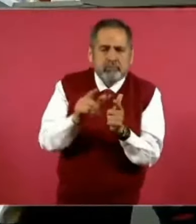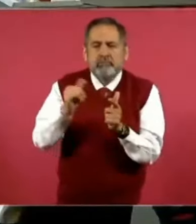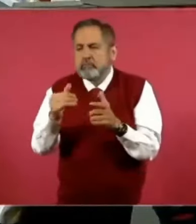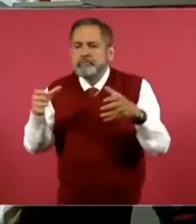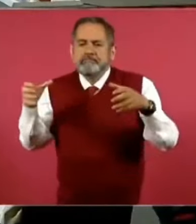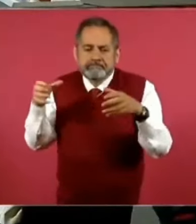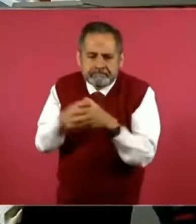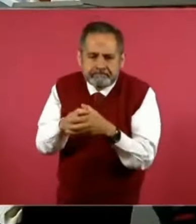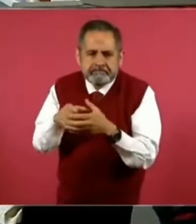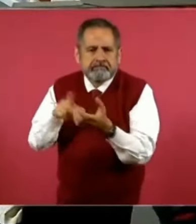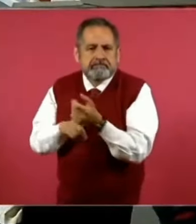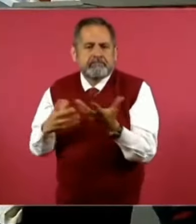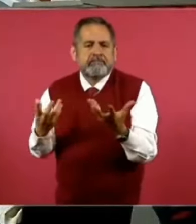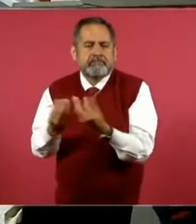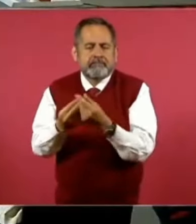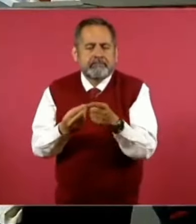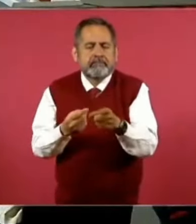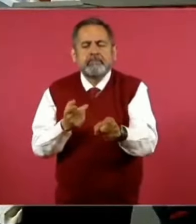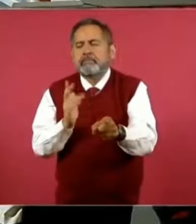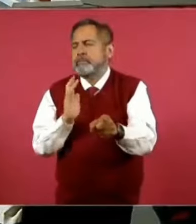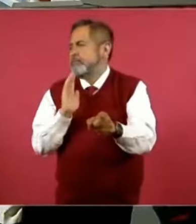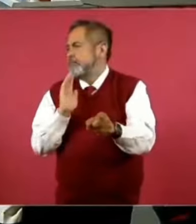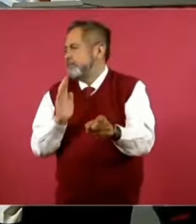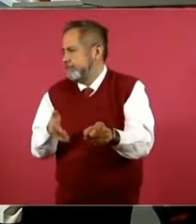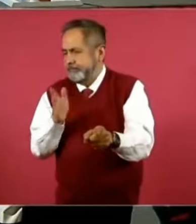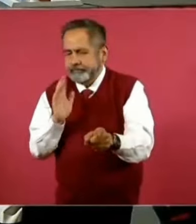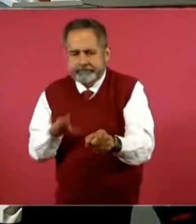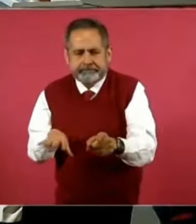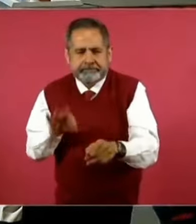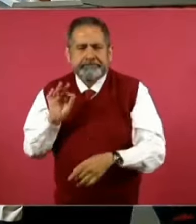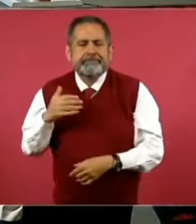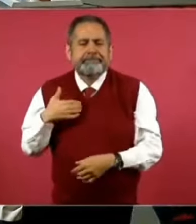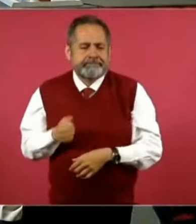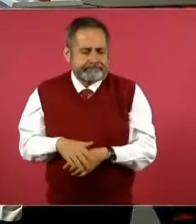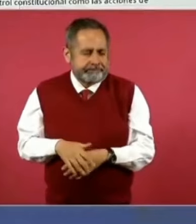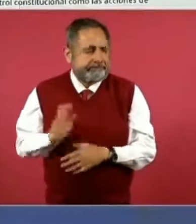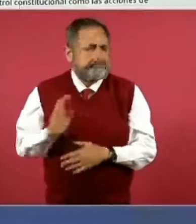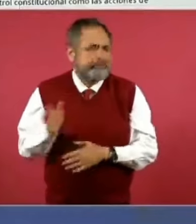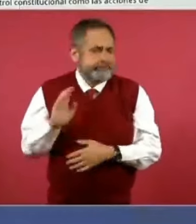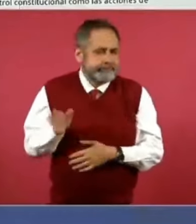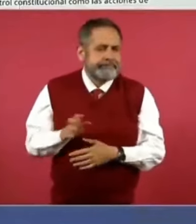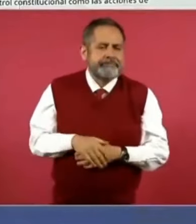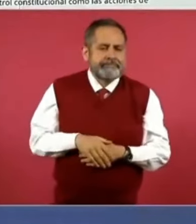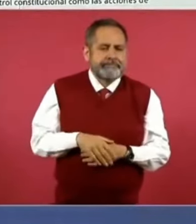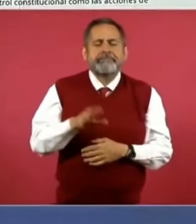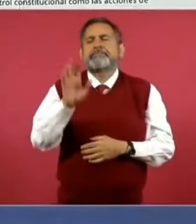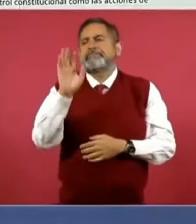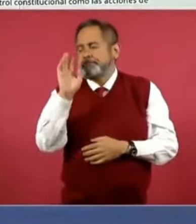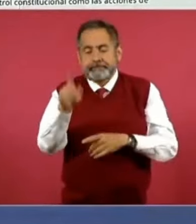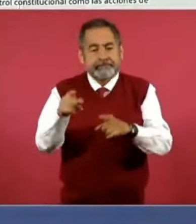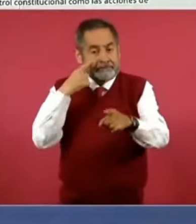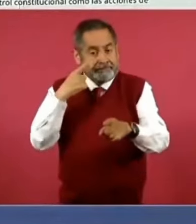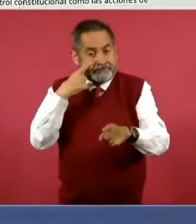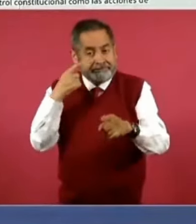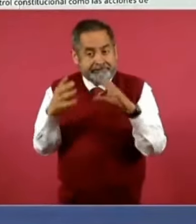coaliciones ya entendí Es que la Constitución